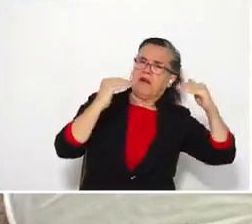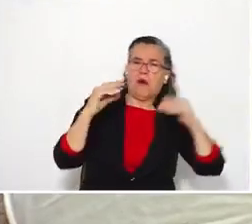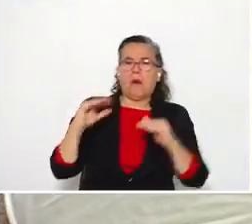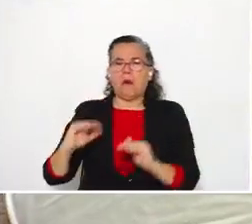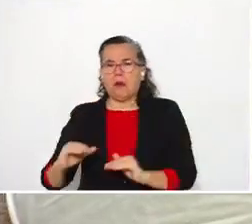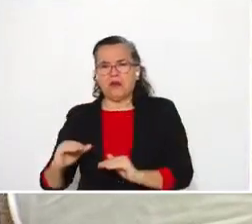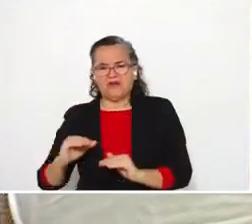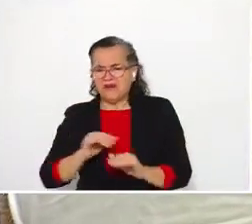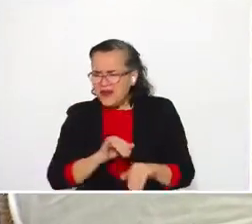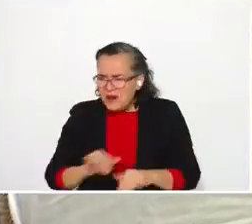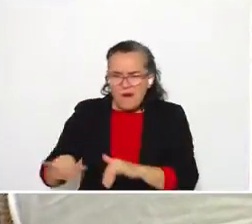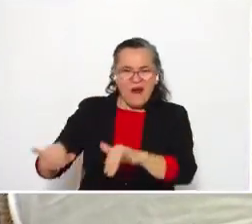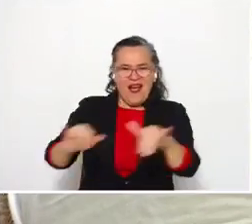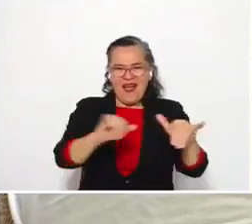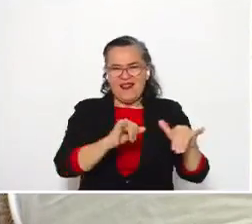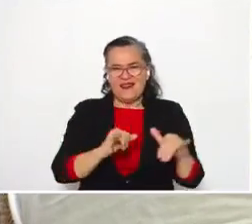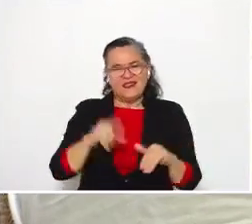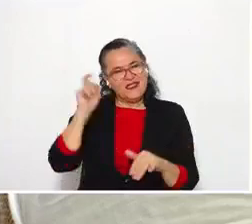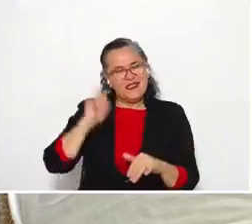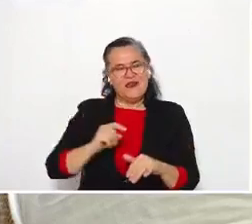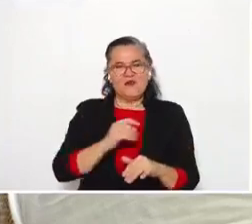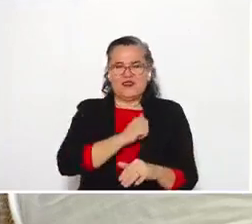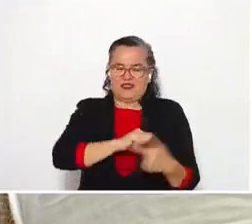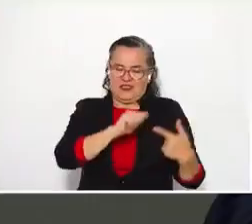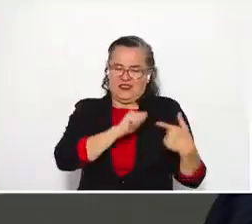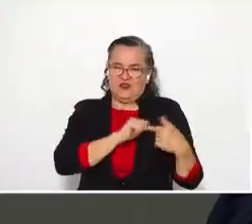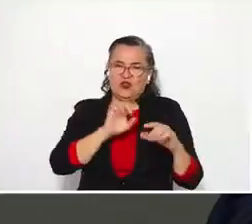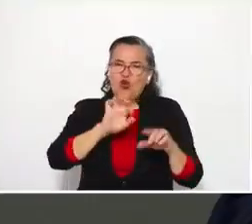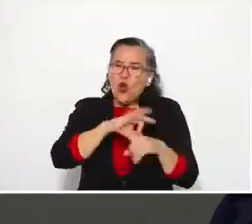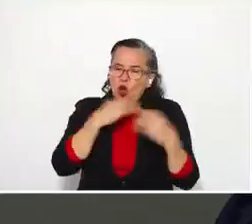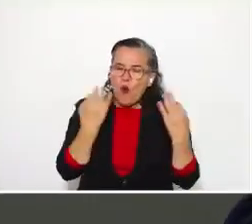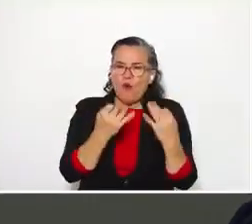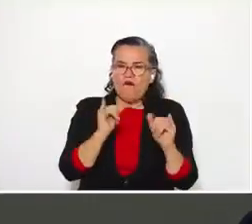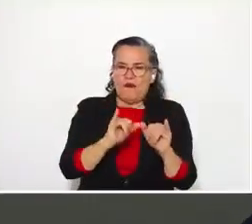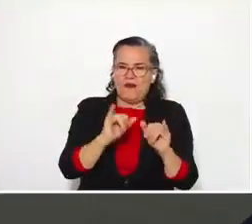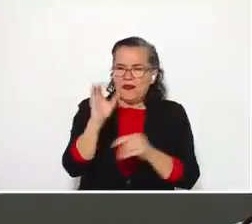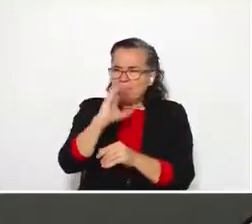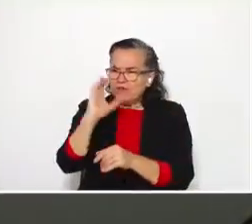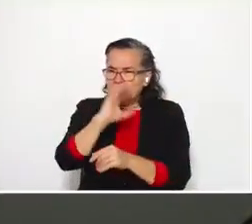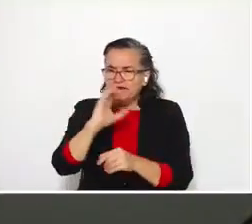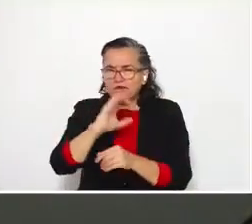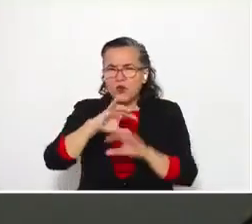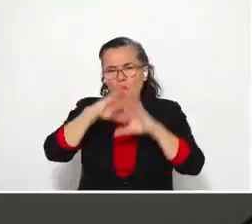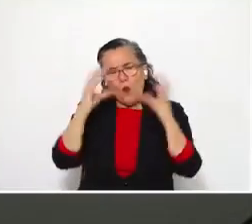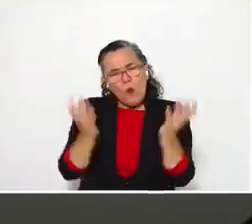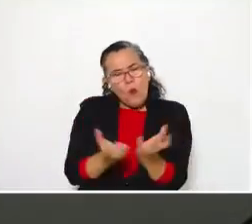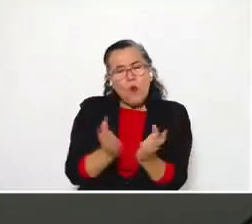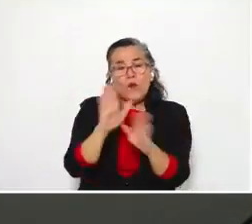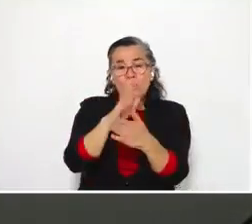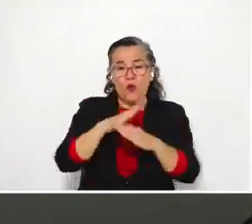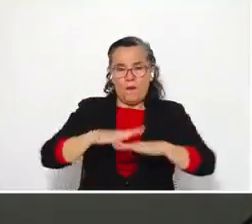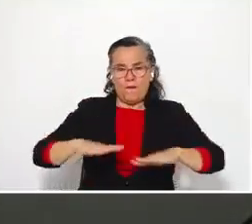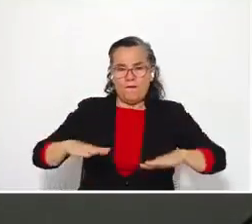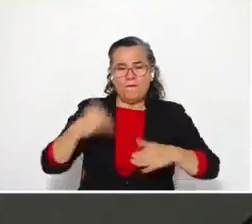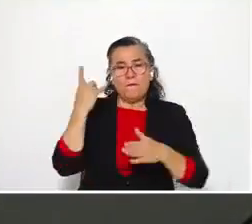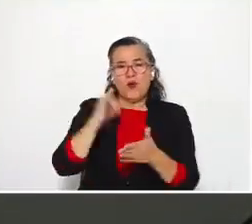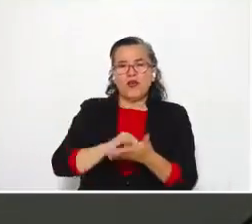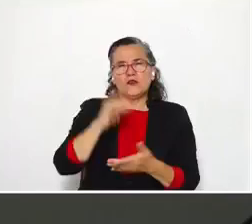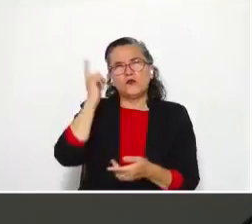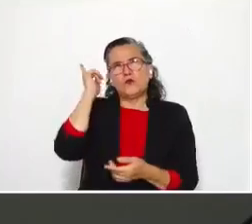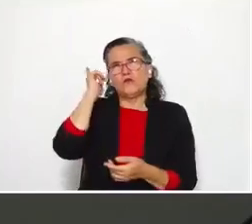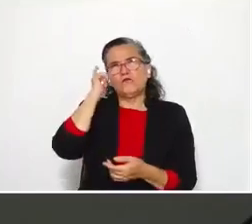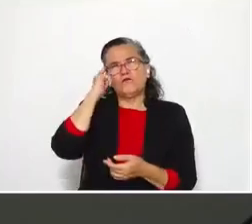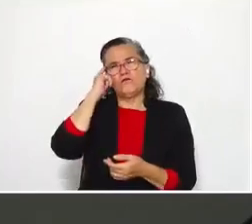Todos somos iguales y deberíamos comportarnos como familia y buscar un mundo de paz. Y por eso yo pienso que